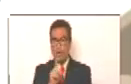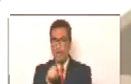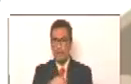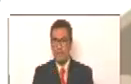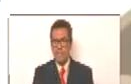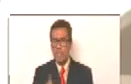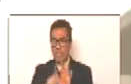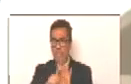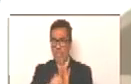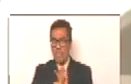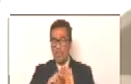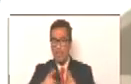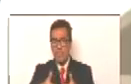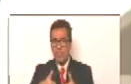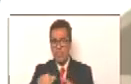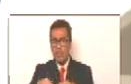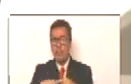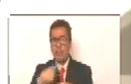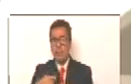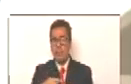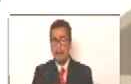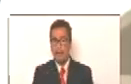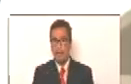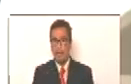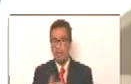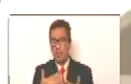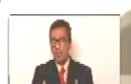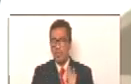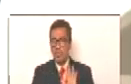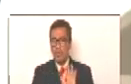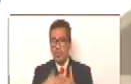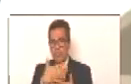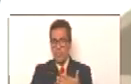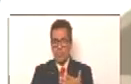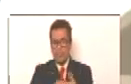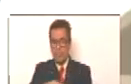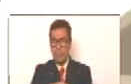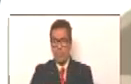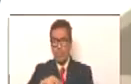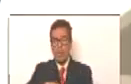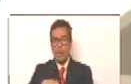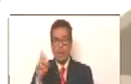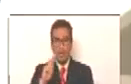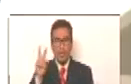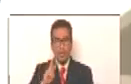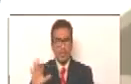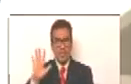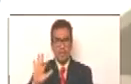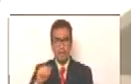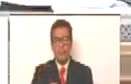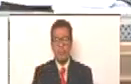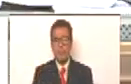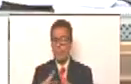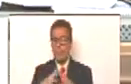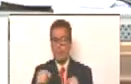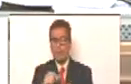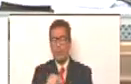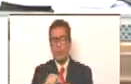entrará en vigencia a partir de su publicación en la Gaceta Oficial de la República Bolivariana de Venezuela. Es todo, señor